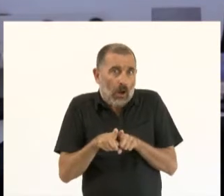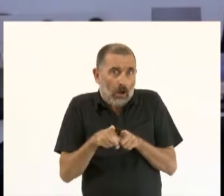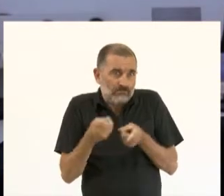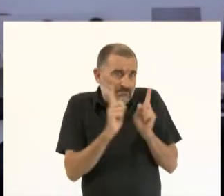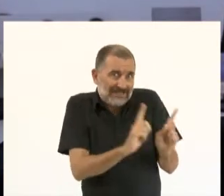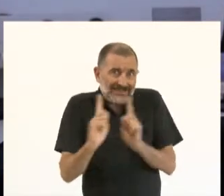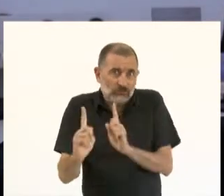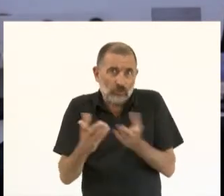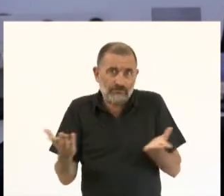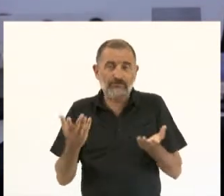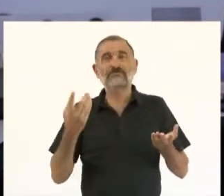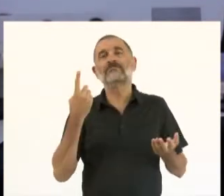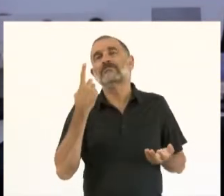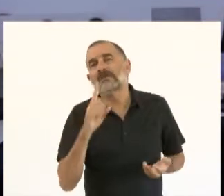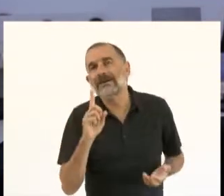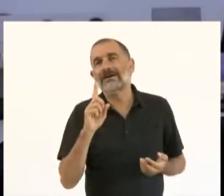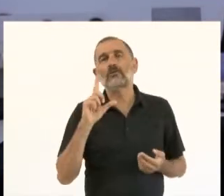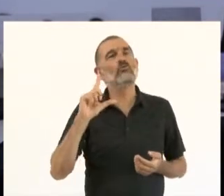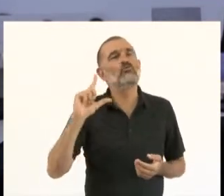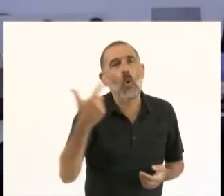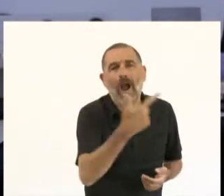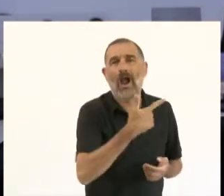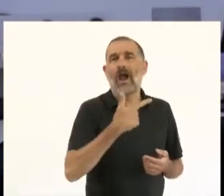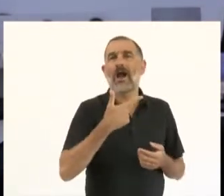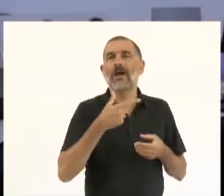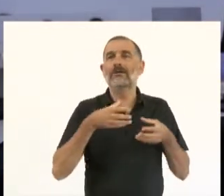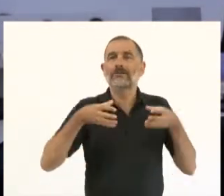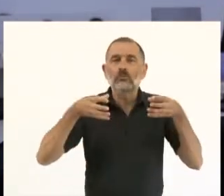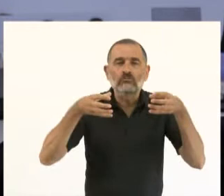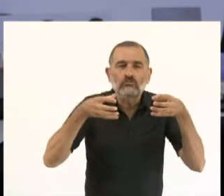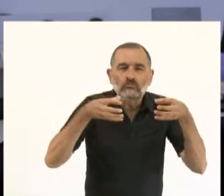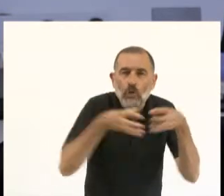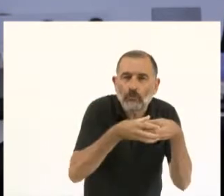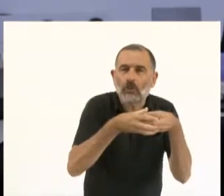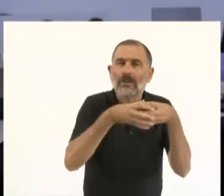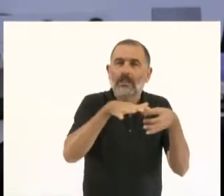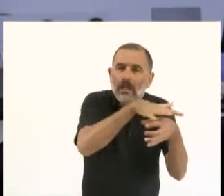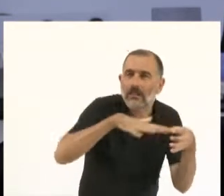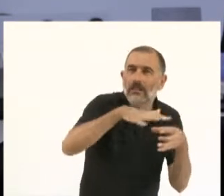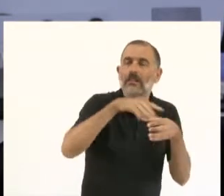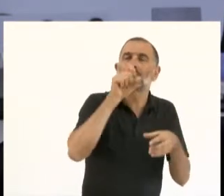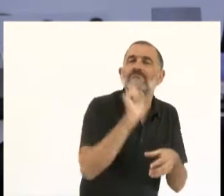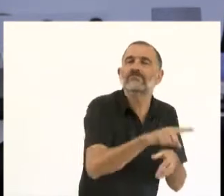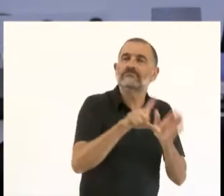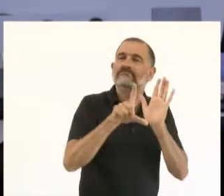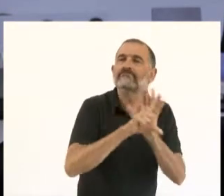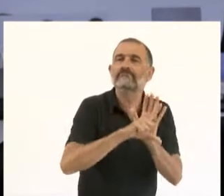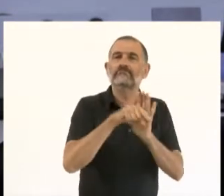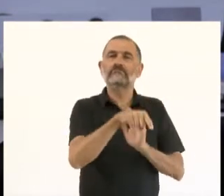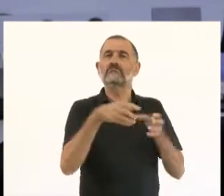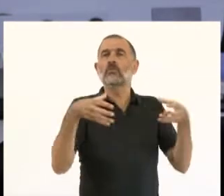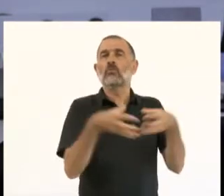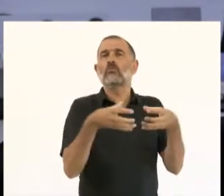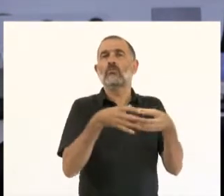si no hay una comunidad legalmente constituida o una familia que pueda